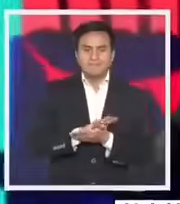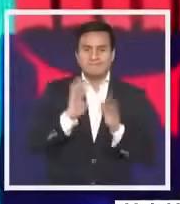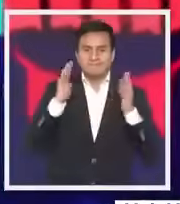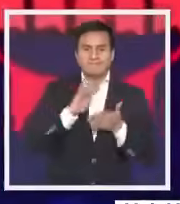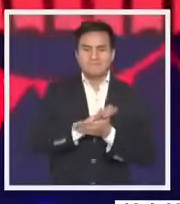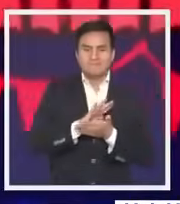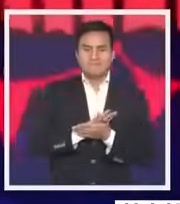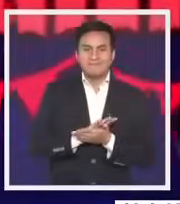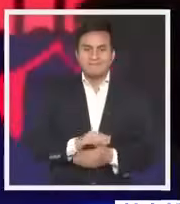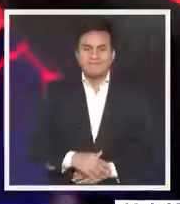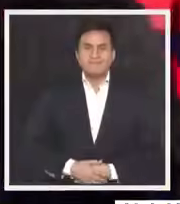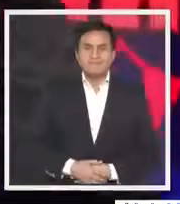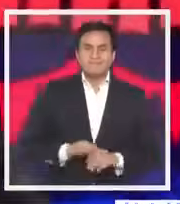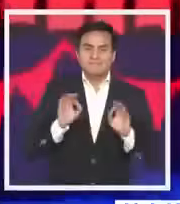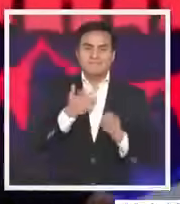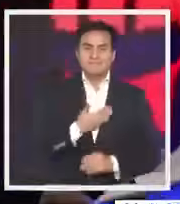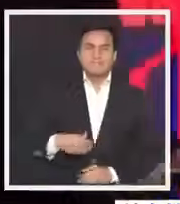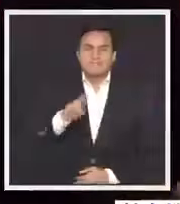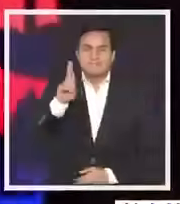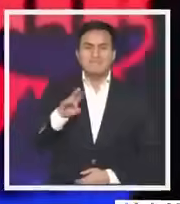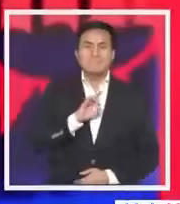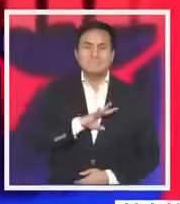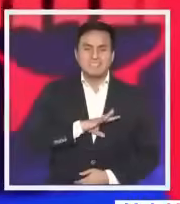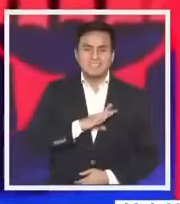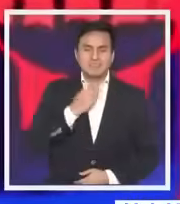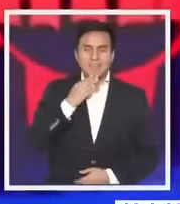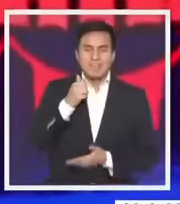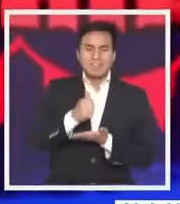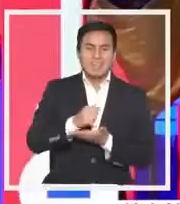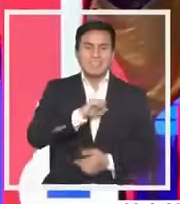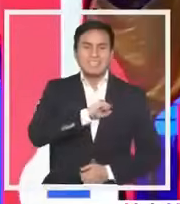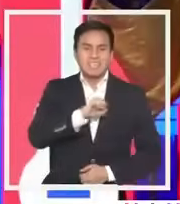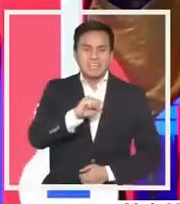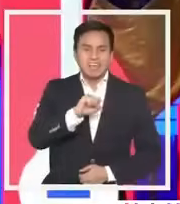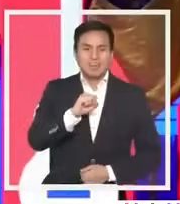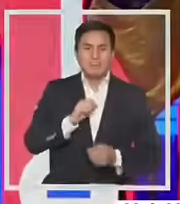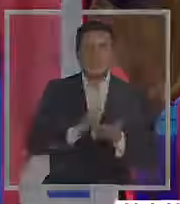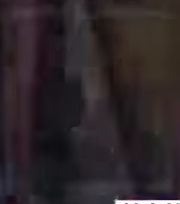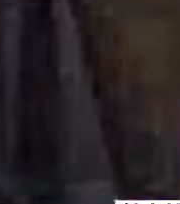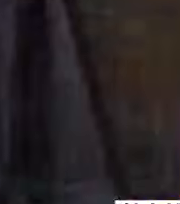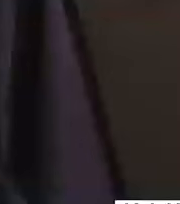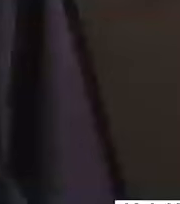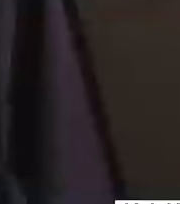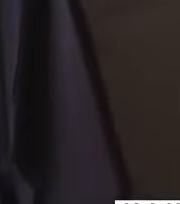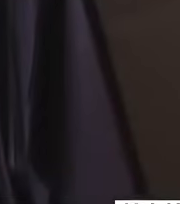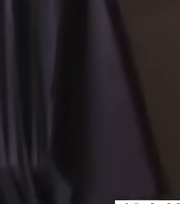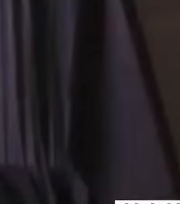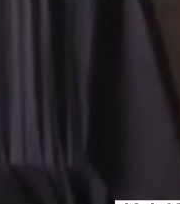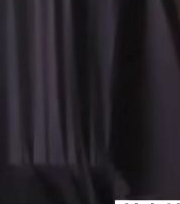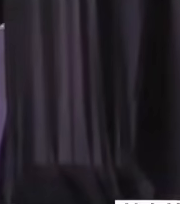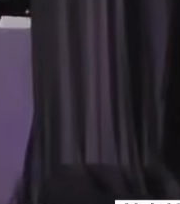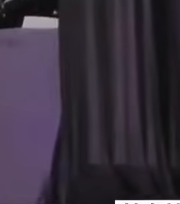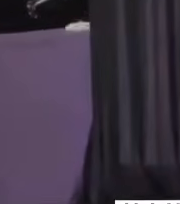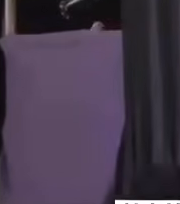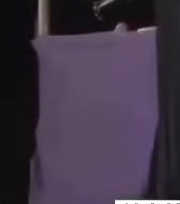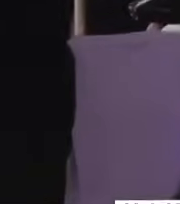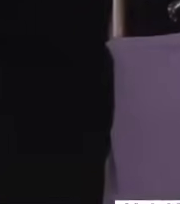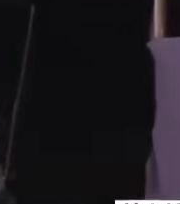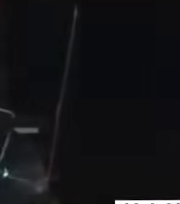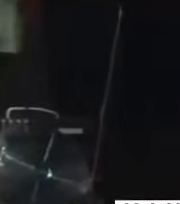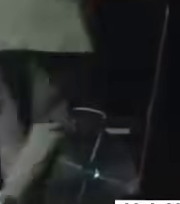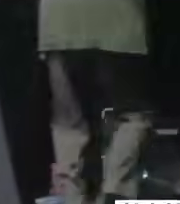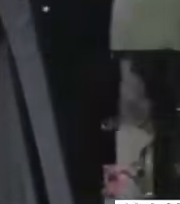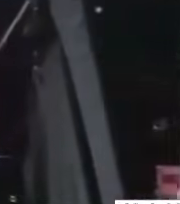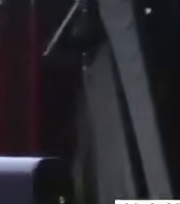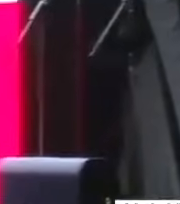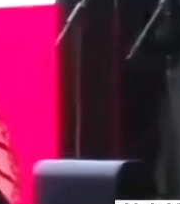una lesión el presidente de la República. Súper bien y súper agudo, lo dijo de inmediato. Ivo Goic apenas